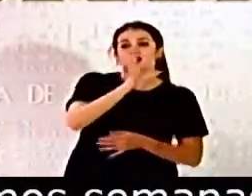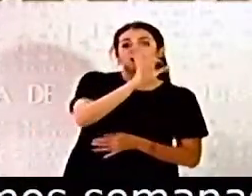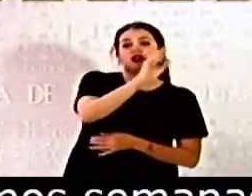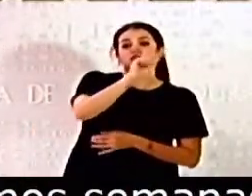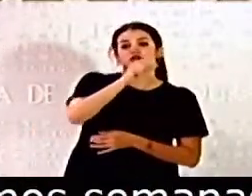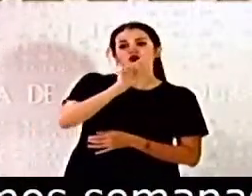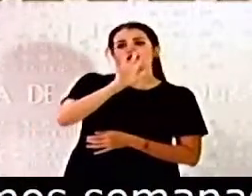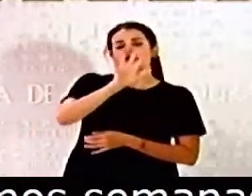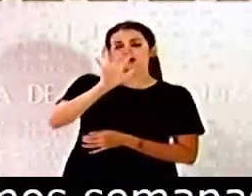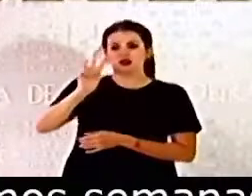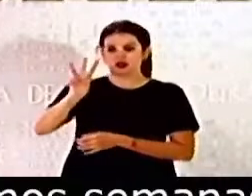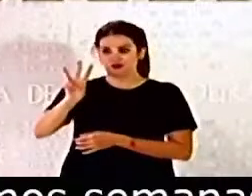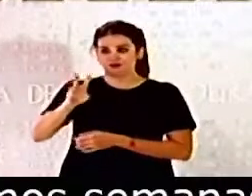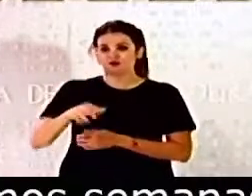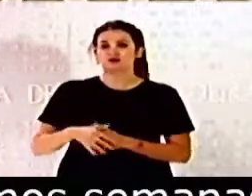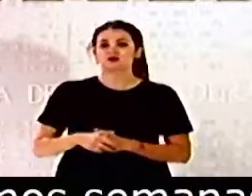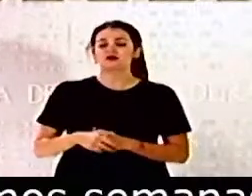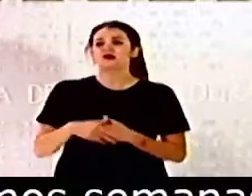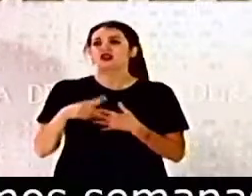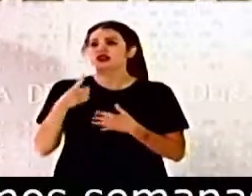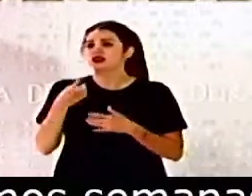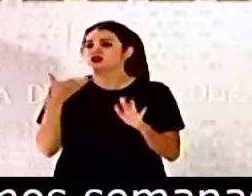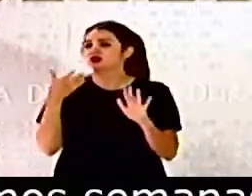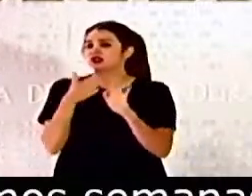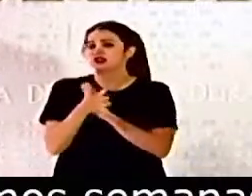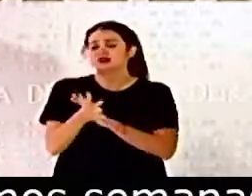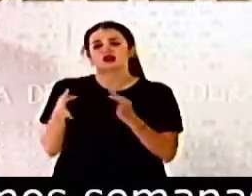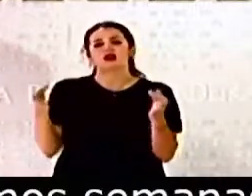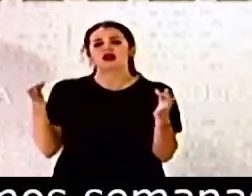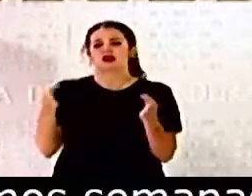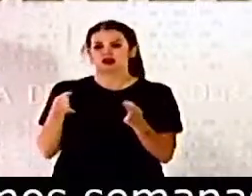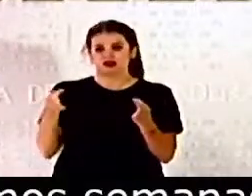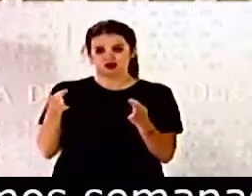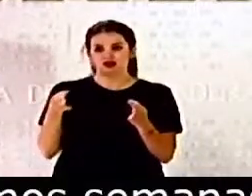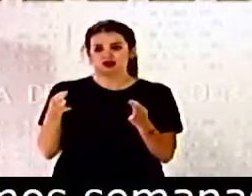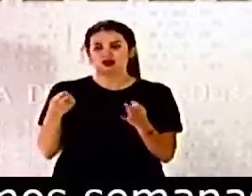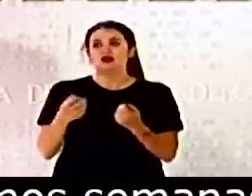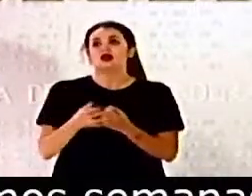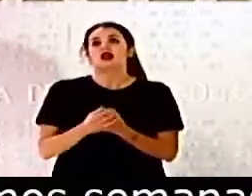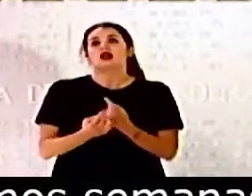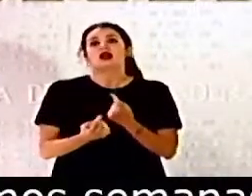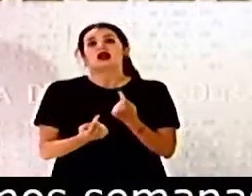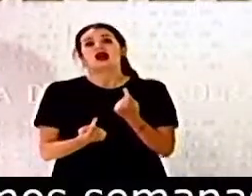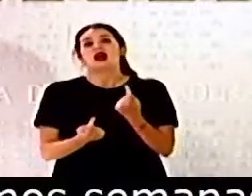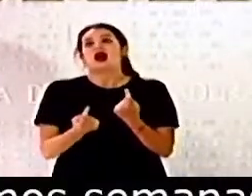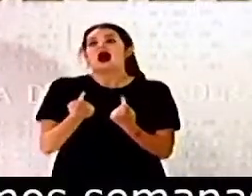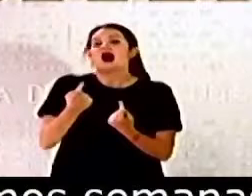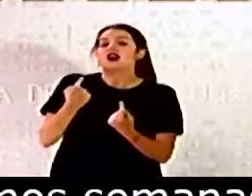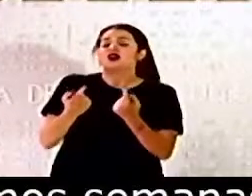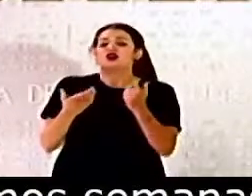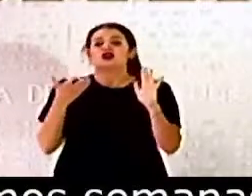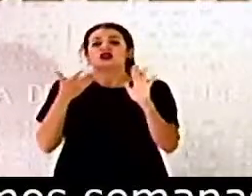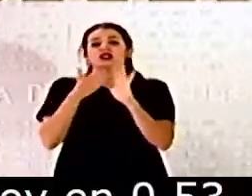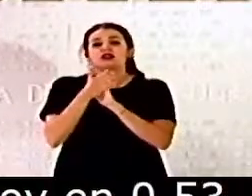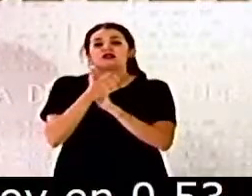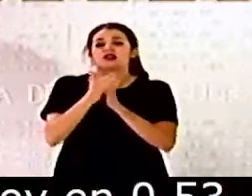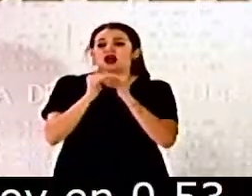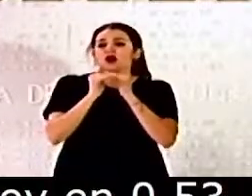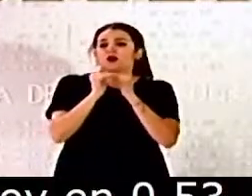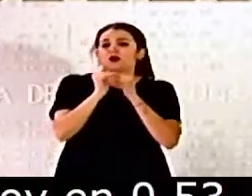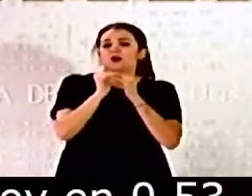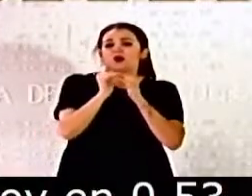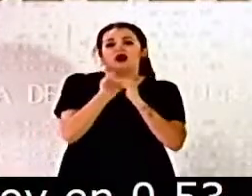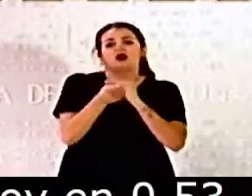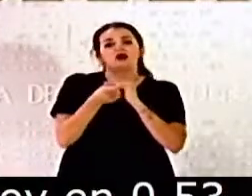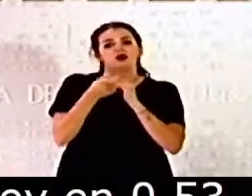0,53. Quiere decir que hay algunos signos de estabilización, aunque todavía es